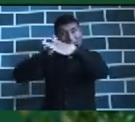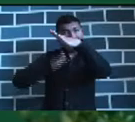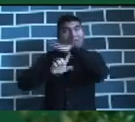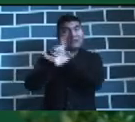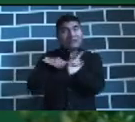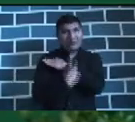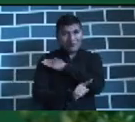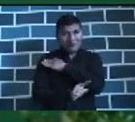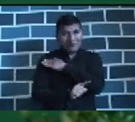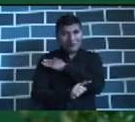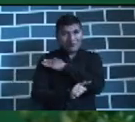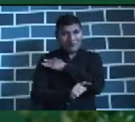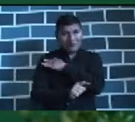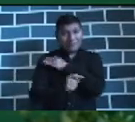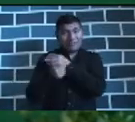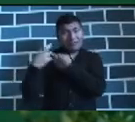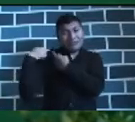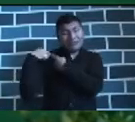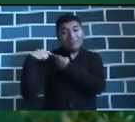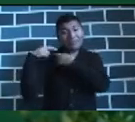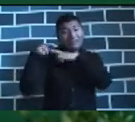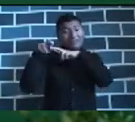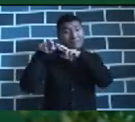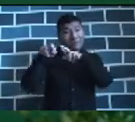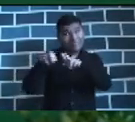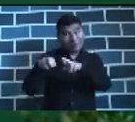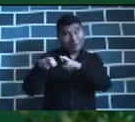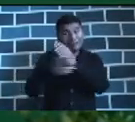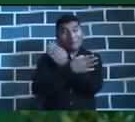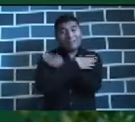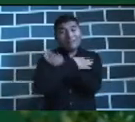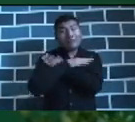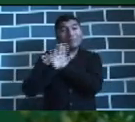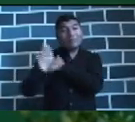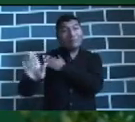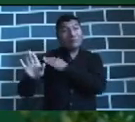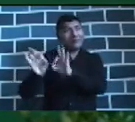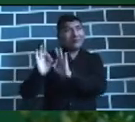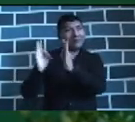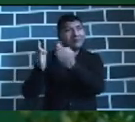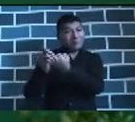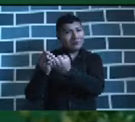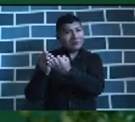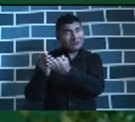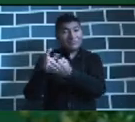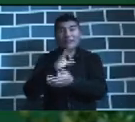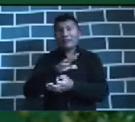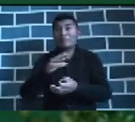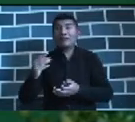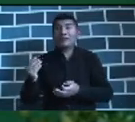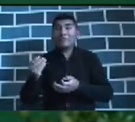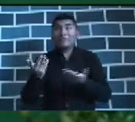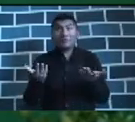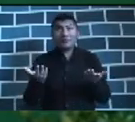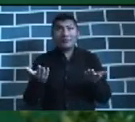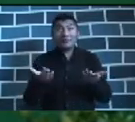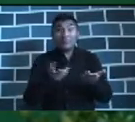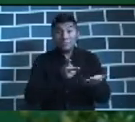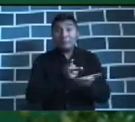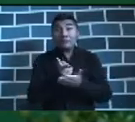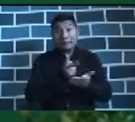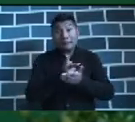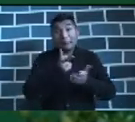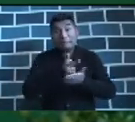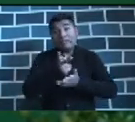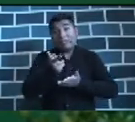que le dejó despedirse de su familia y es verdad que